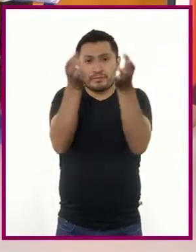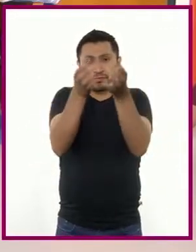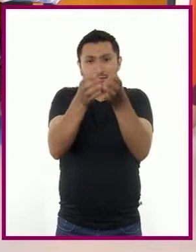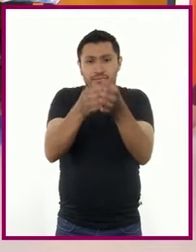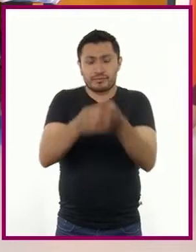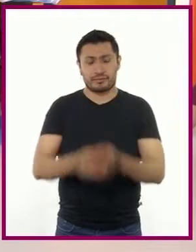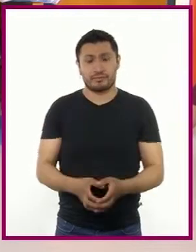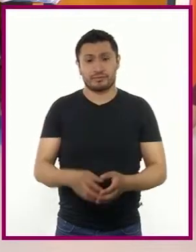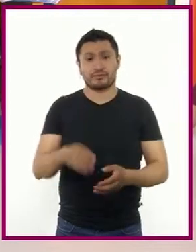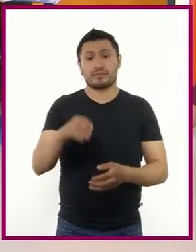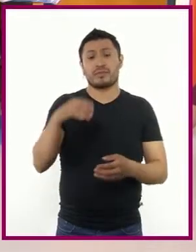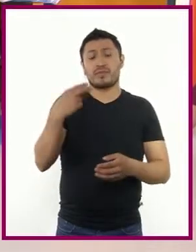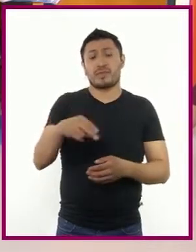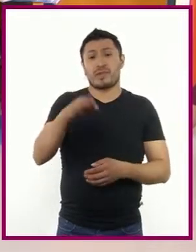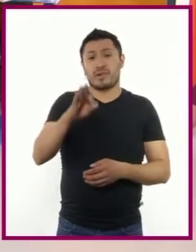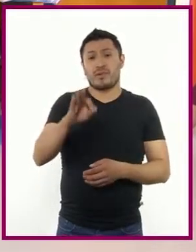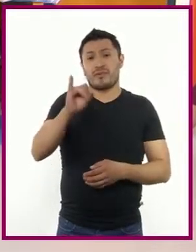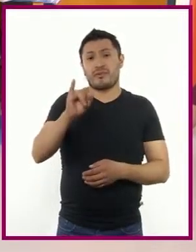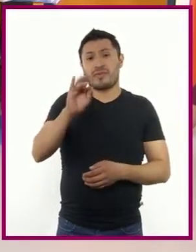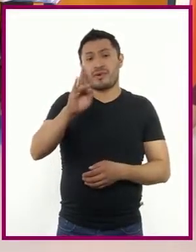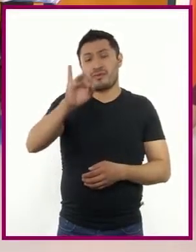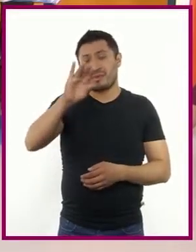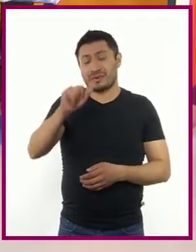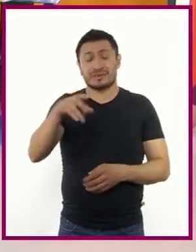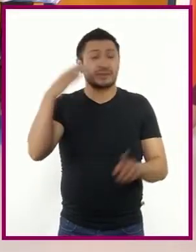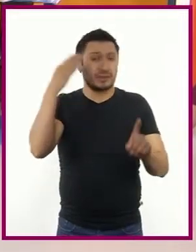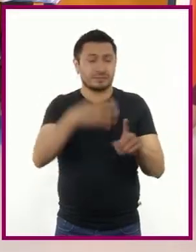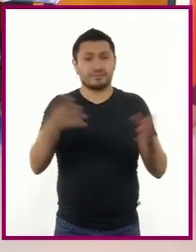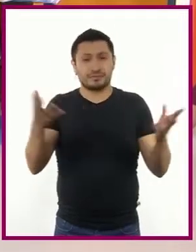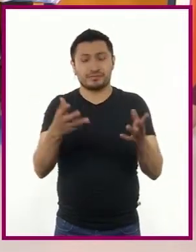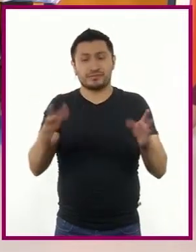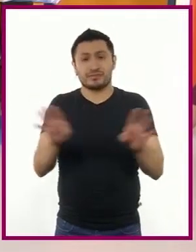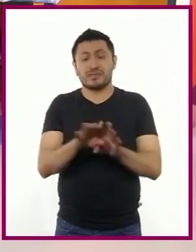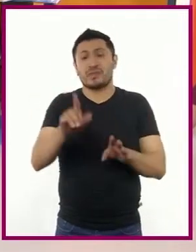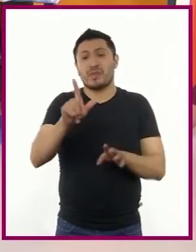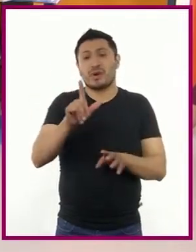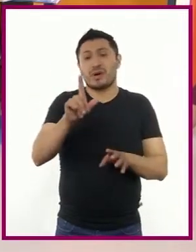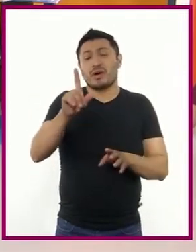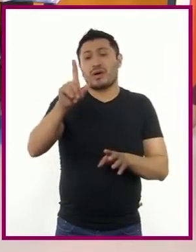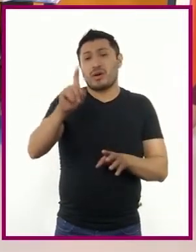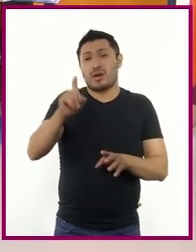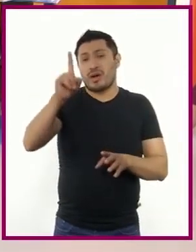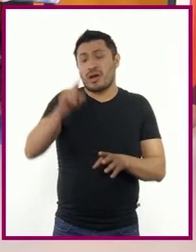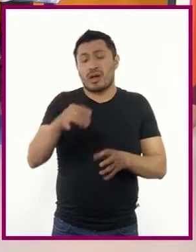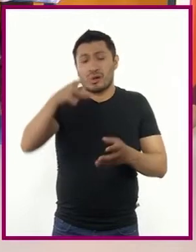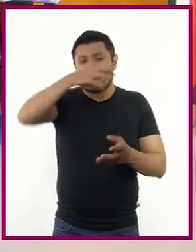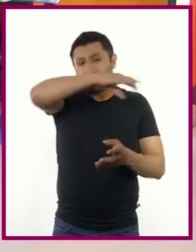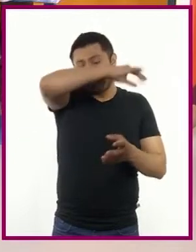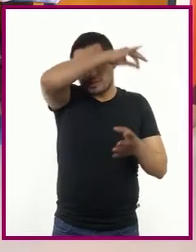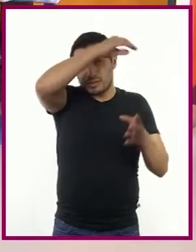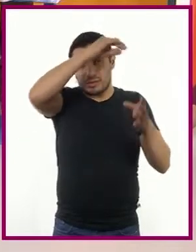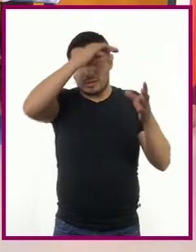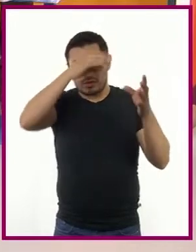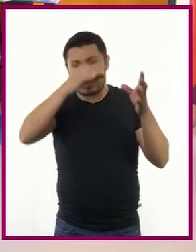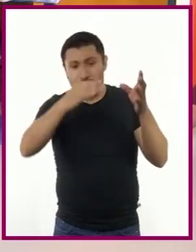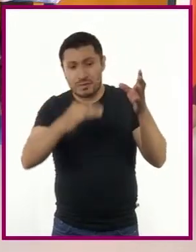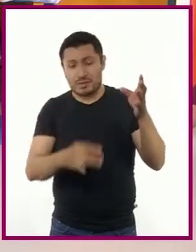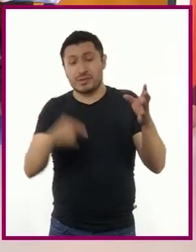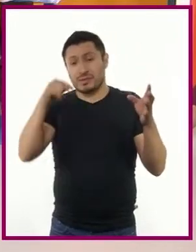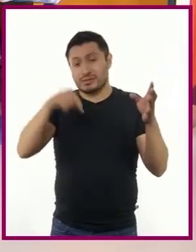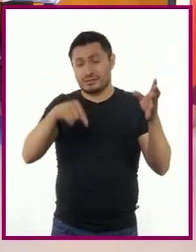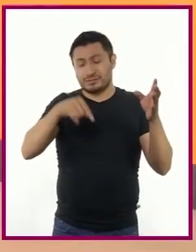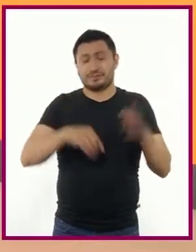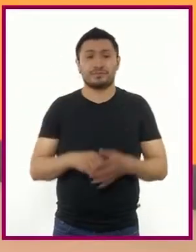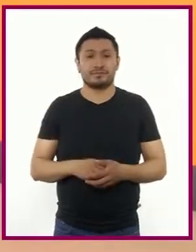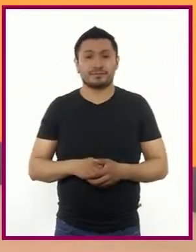flecos llamados fimbrias, con la función de crear corrientes de líquidos que hacen que el óvulo sea transportado hacia la trompa de